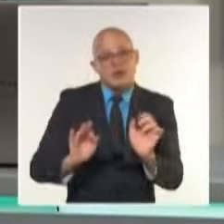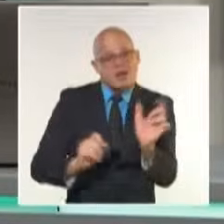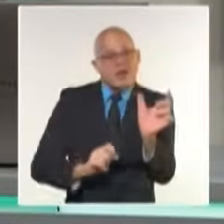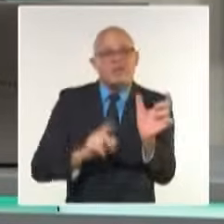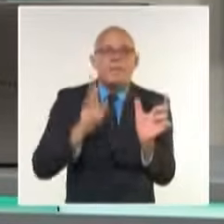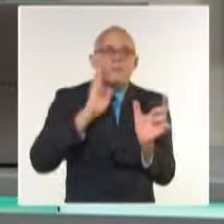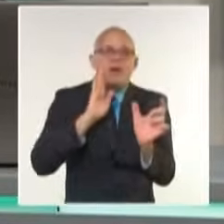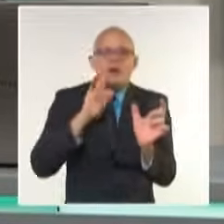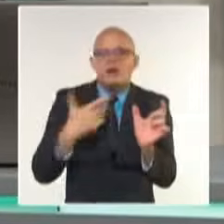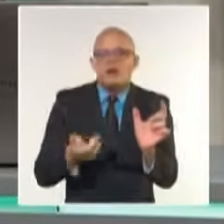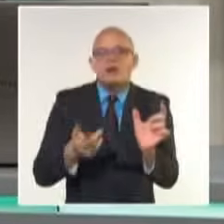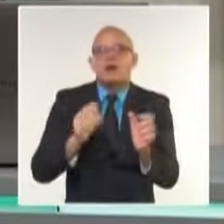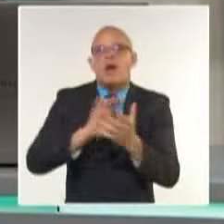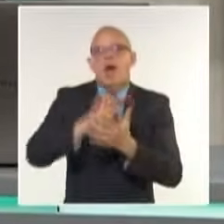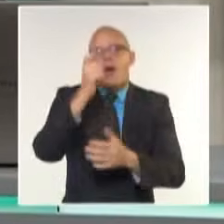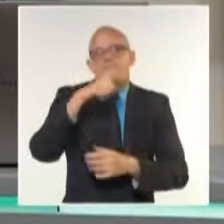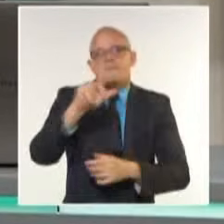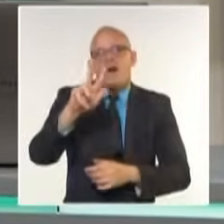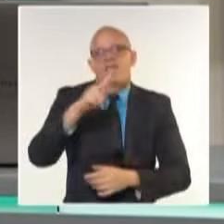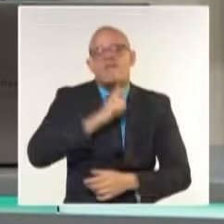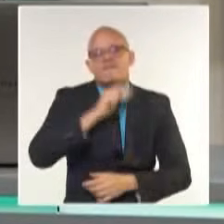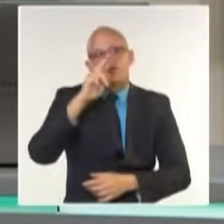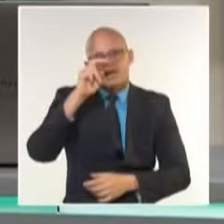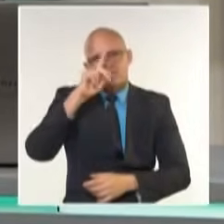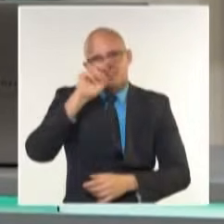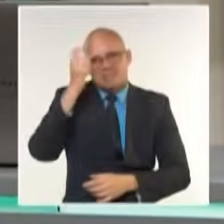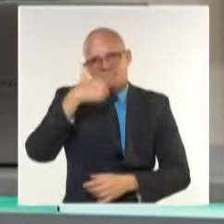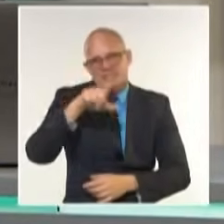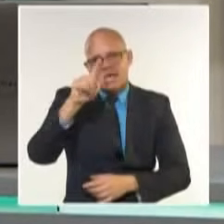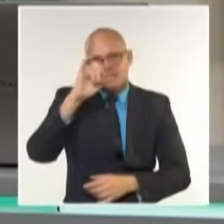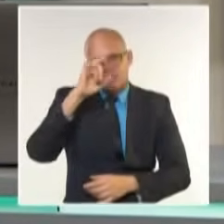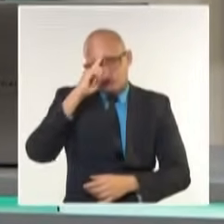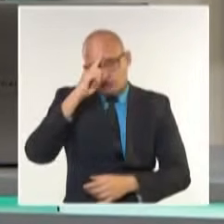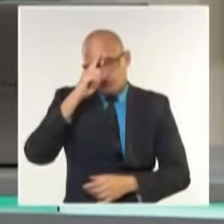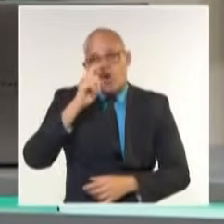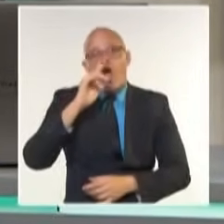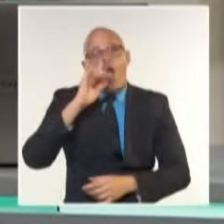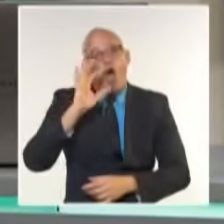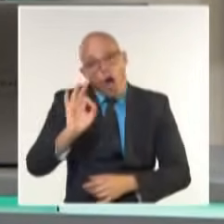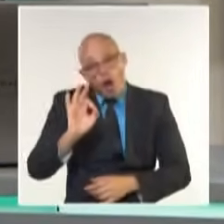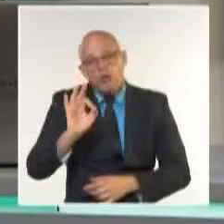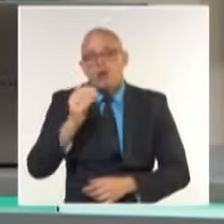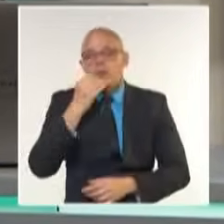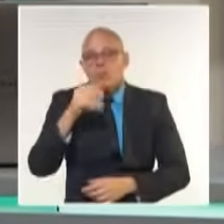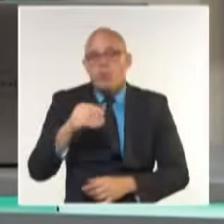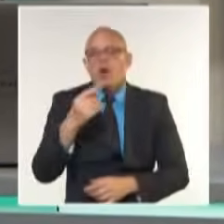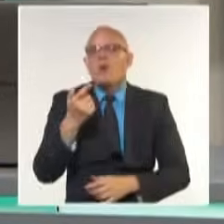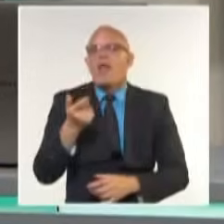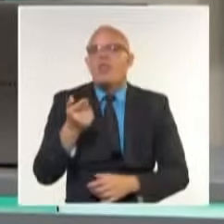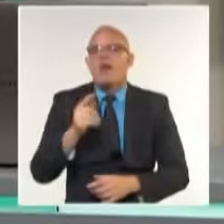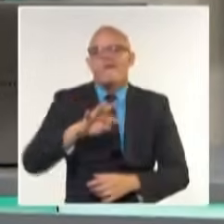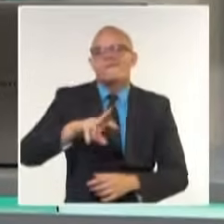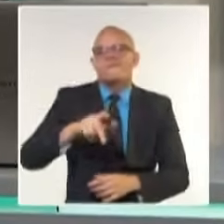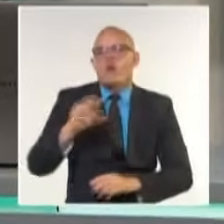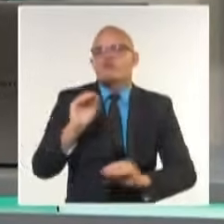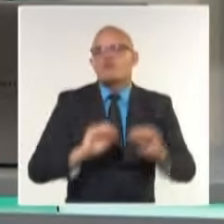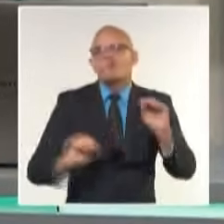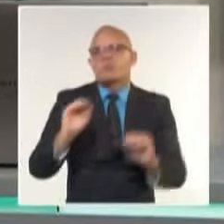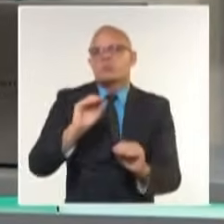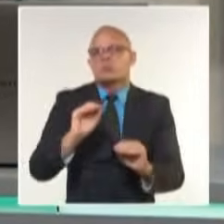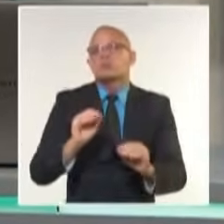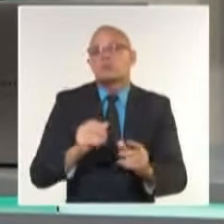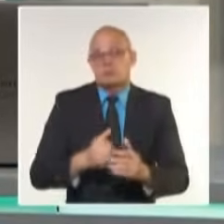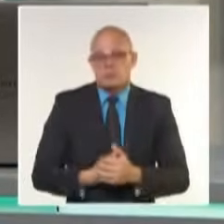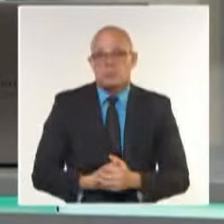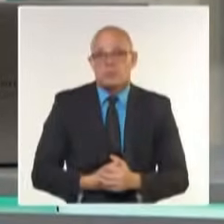yo creo que aquí me gustaría puntualizar en el asunto de que no están ustedes afirmando que esa relación de afinidad